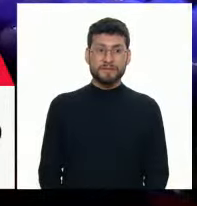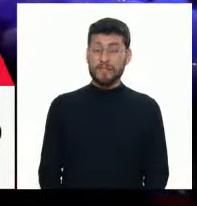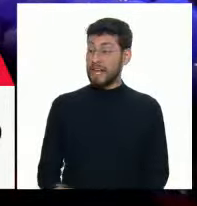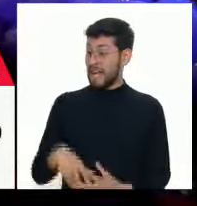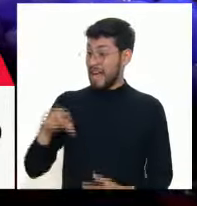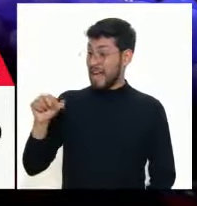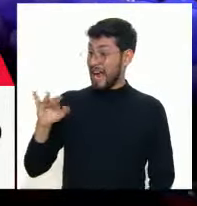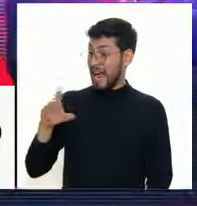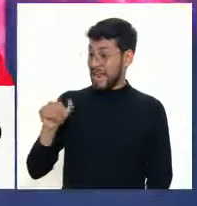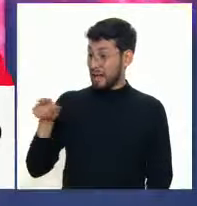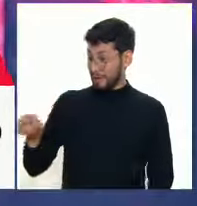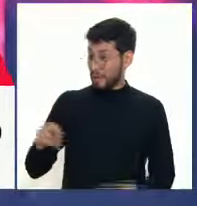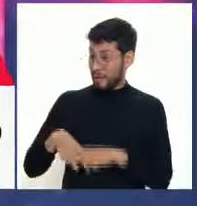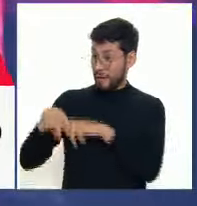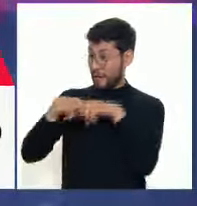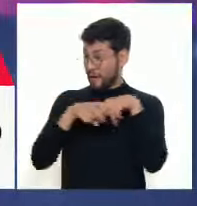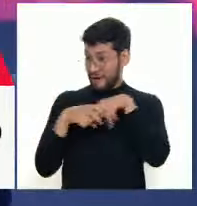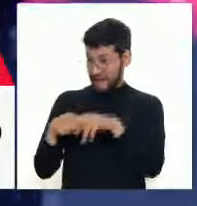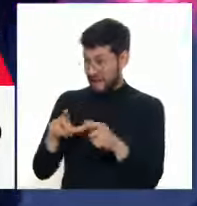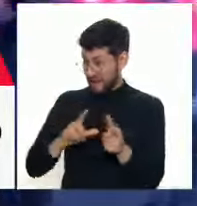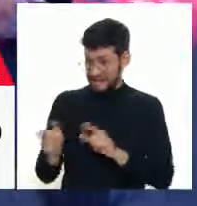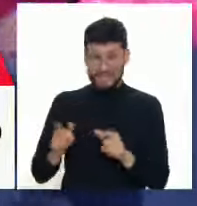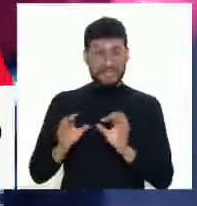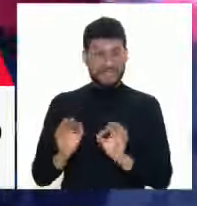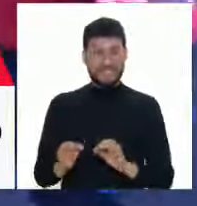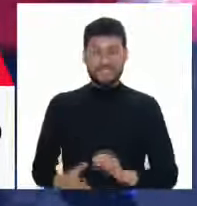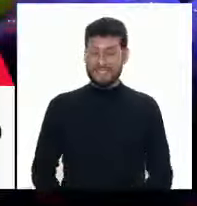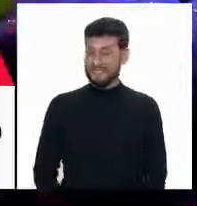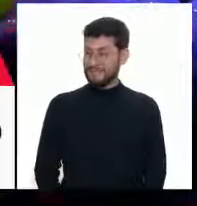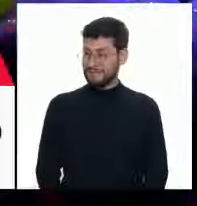Gaela, vas a volar, ¿estás lista? ¡Vamos!